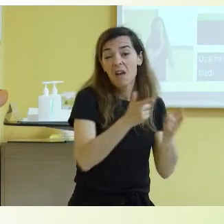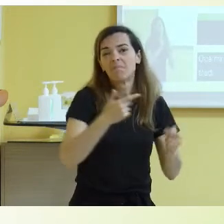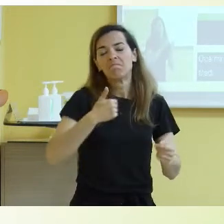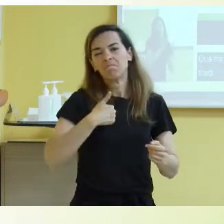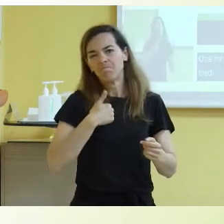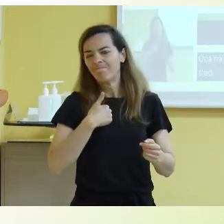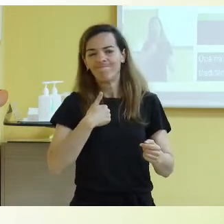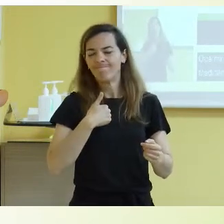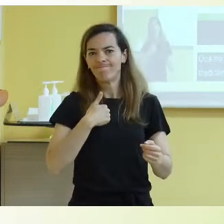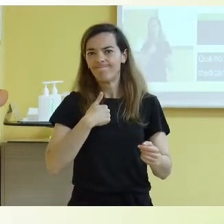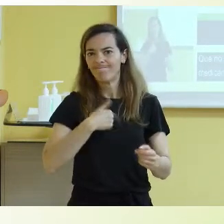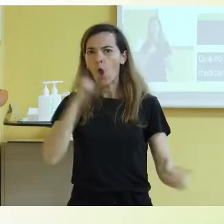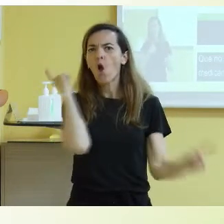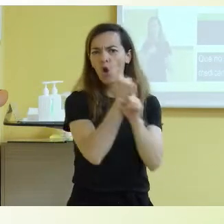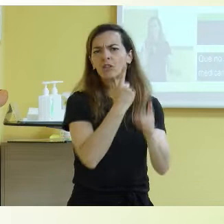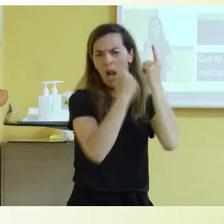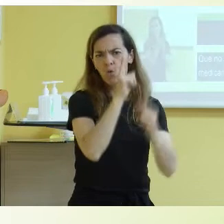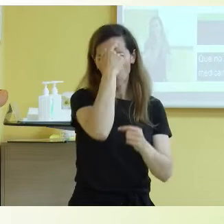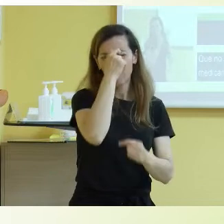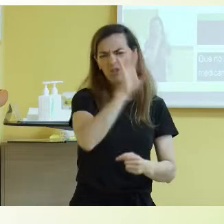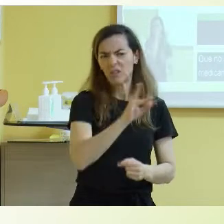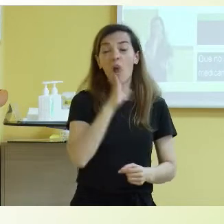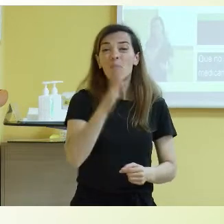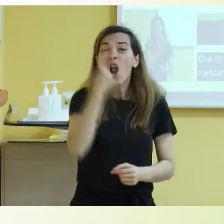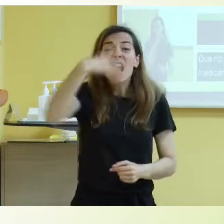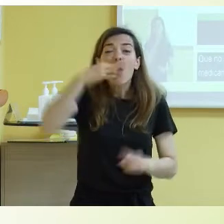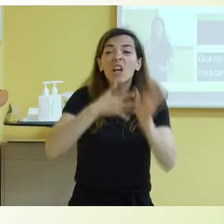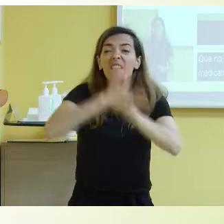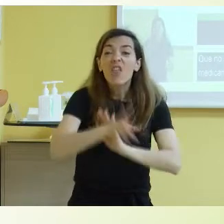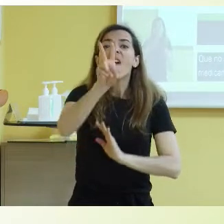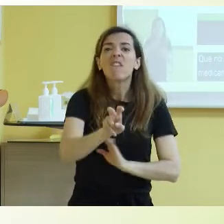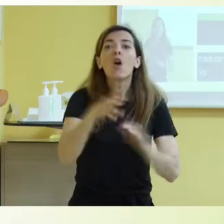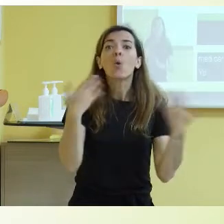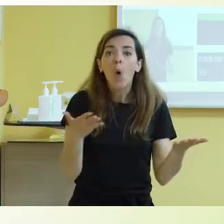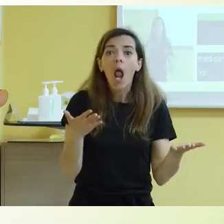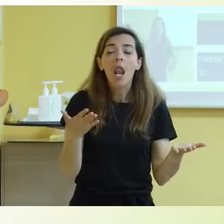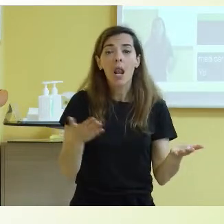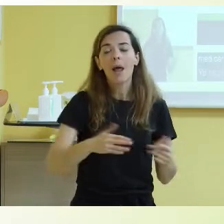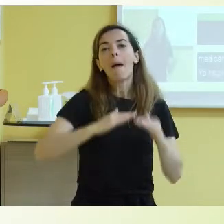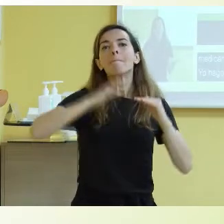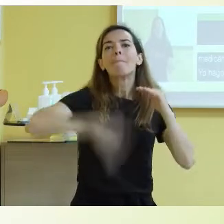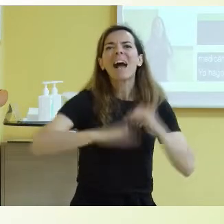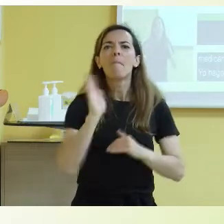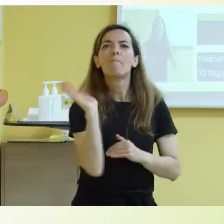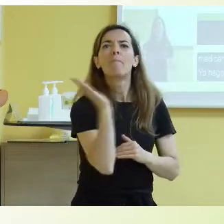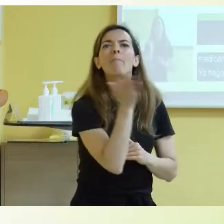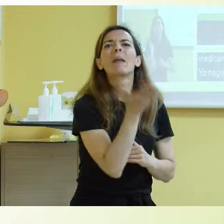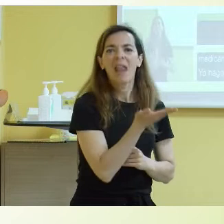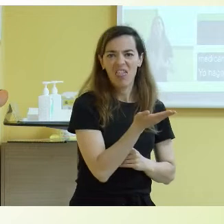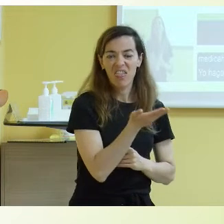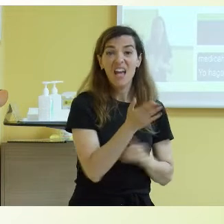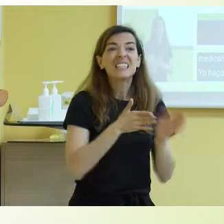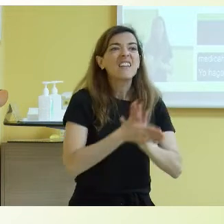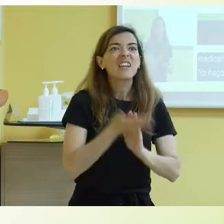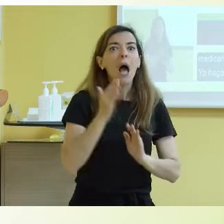ataque frontal a cierta terminología, porque la única definición que sería válida sería la de baja prevalencia. Y baja prevalencia no es baja